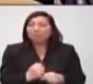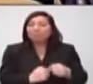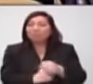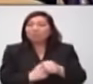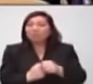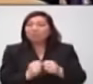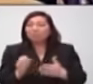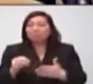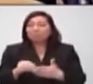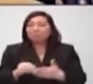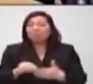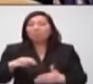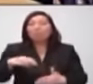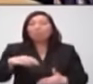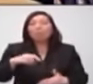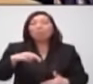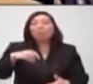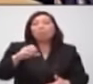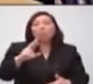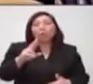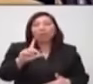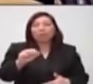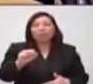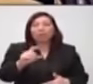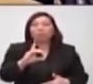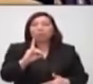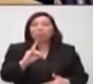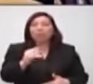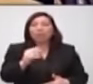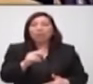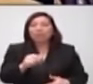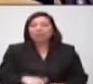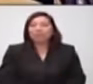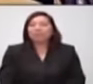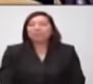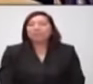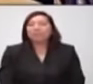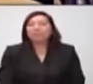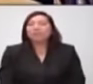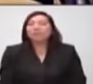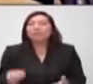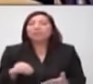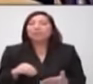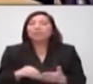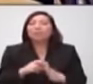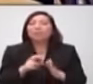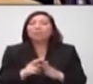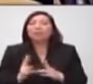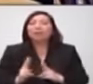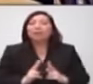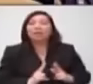y el paso inferior Morales Duárez. Y además la adenda número 2 señala que la sustitución de los componentes del proyecto Río